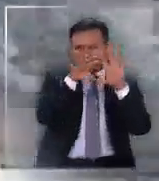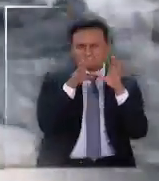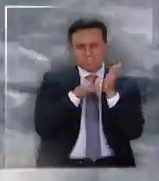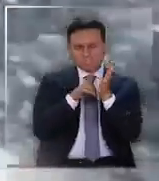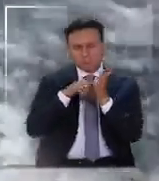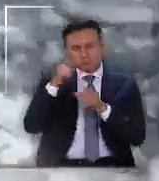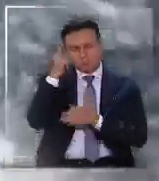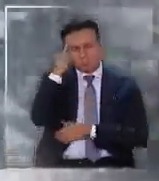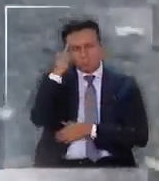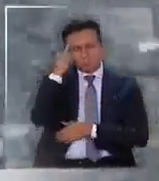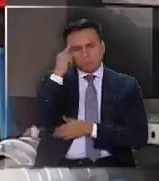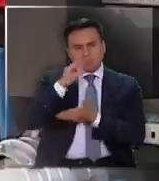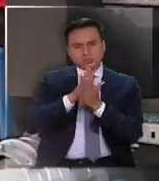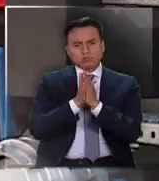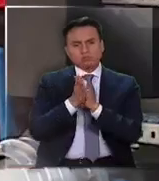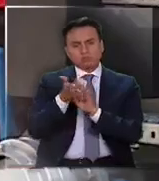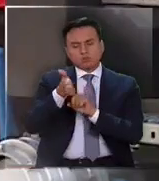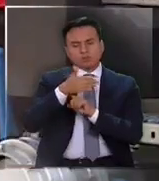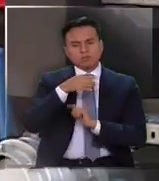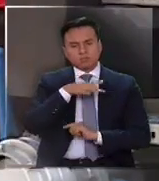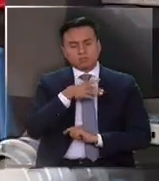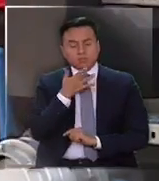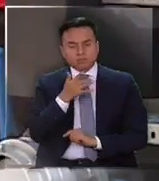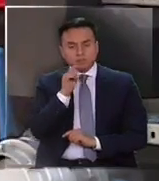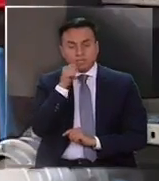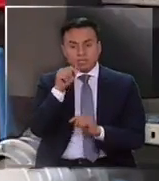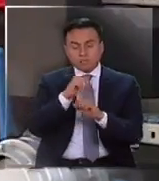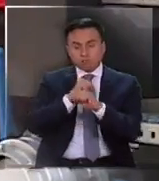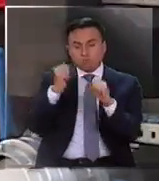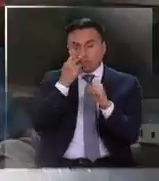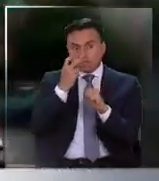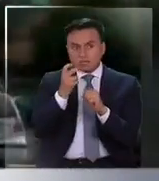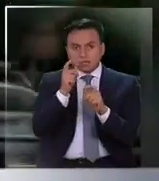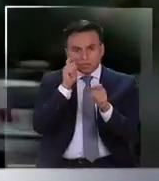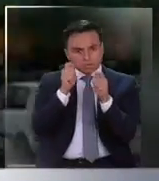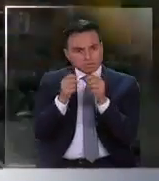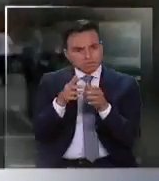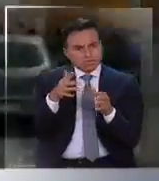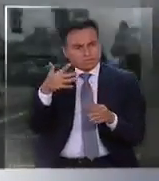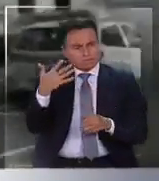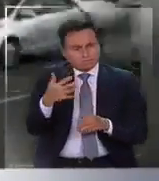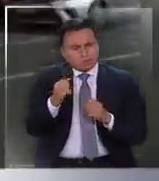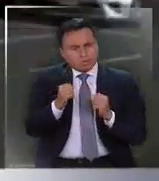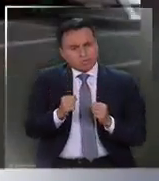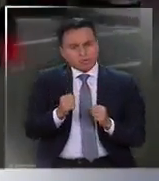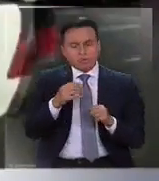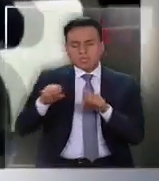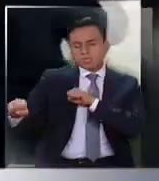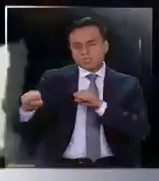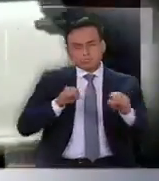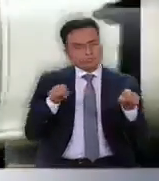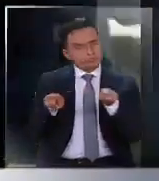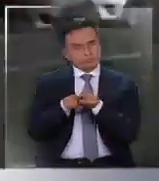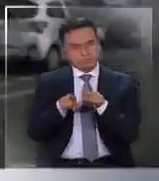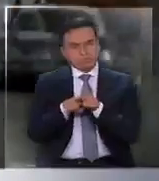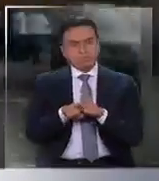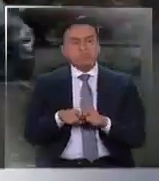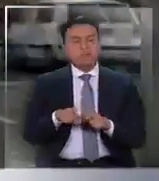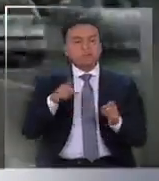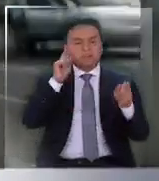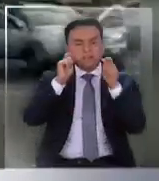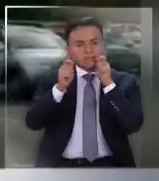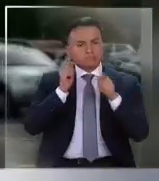presente todos los compatriotas, en el sentido de que una explosión de gas puede ser tan peligrosa como un terremoto. Y es un